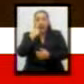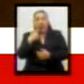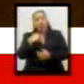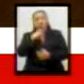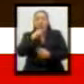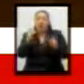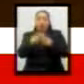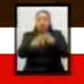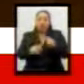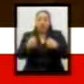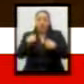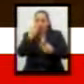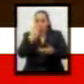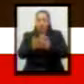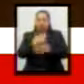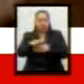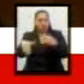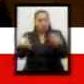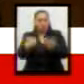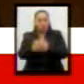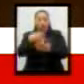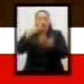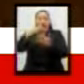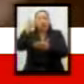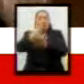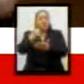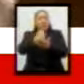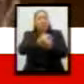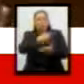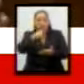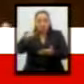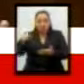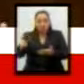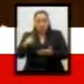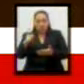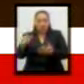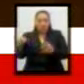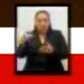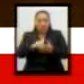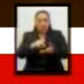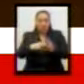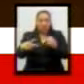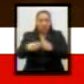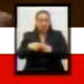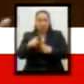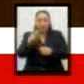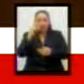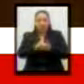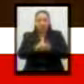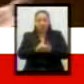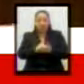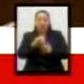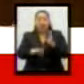que estoy aprobando, ¿qué tengo que tener mucho cuidado? Que no le voy a meter el recorte. Porque efectivamente a veces los presupuestos